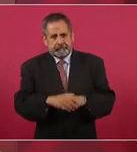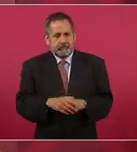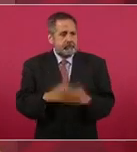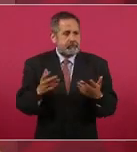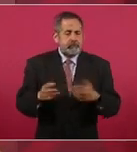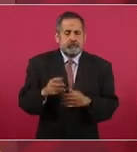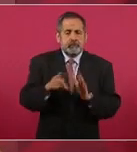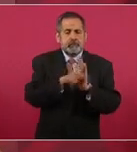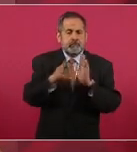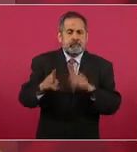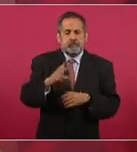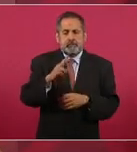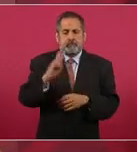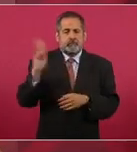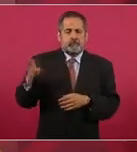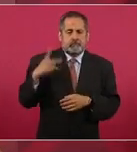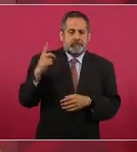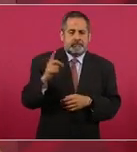Washington Post.